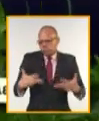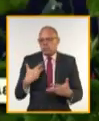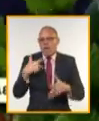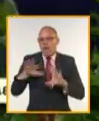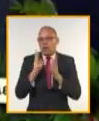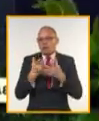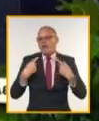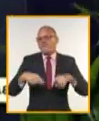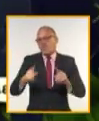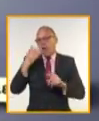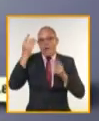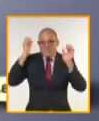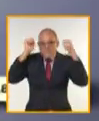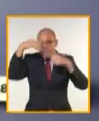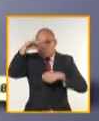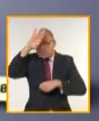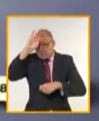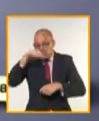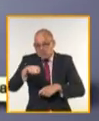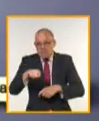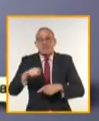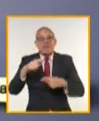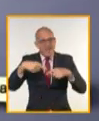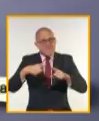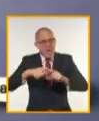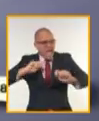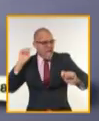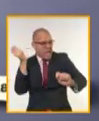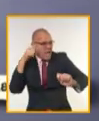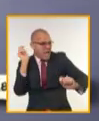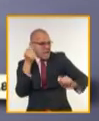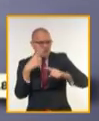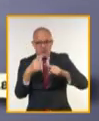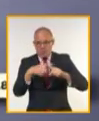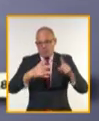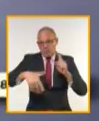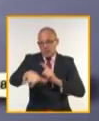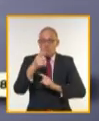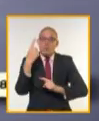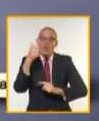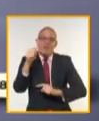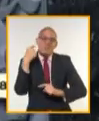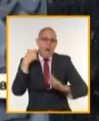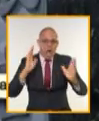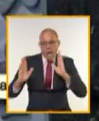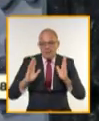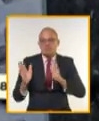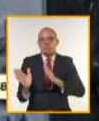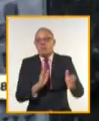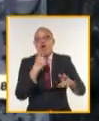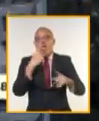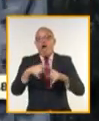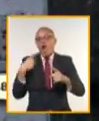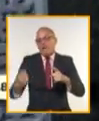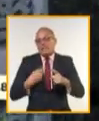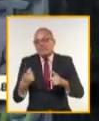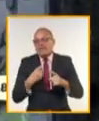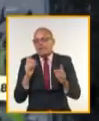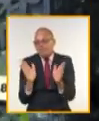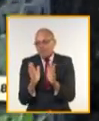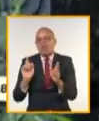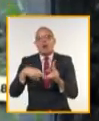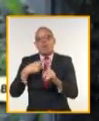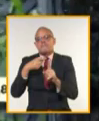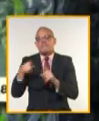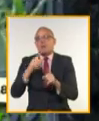independentistas. Combatieron codo a codo con el ejército mambí en la Guerra de los 10 años, la Guerra Chiquita y en la Guerra Necesaria, organizada